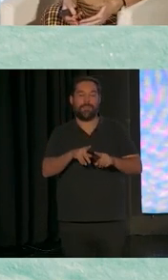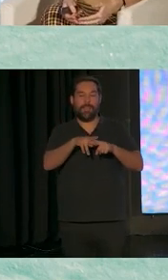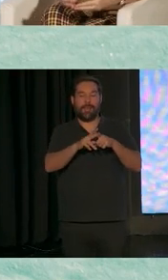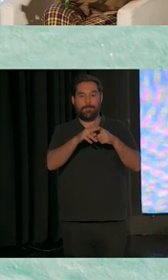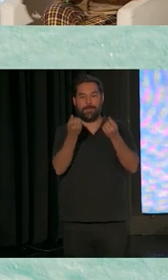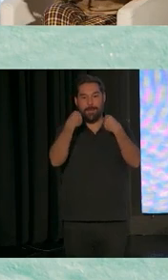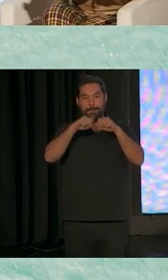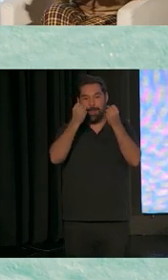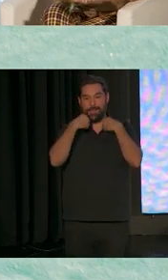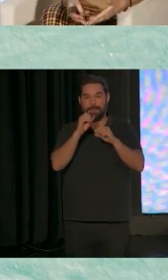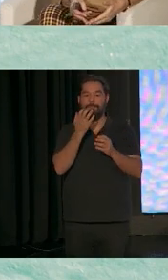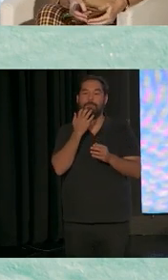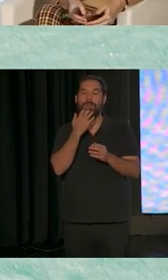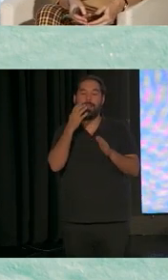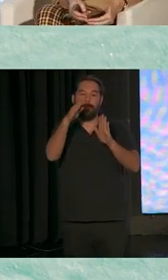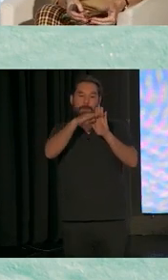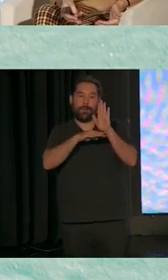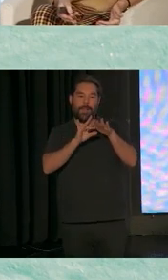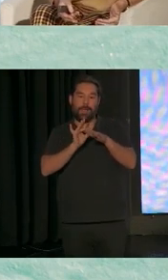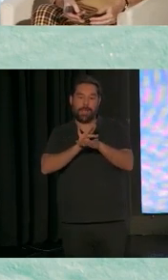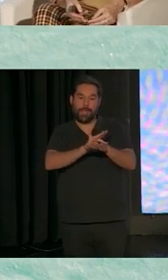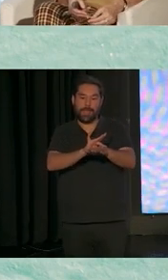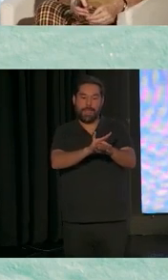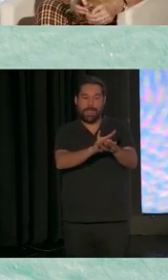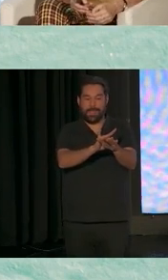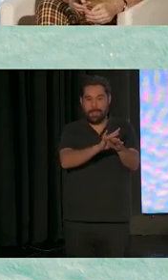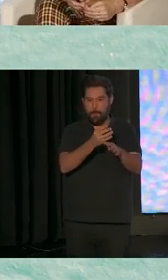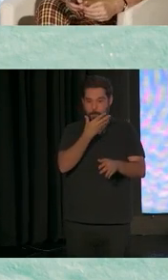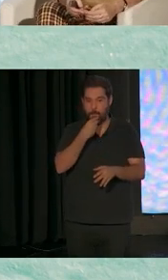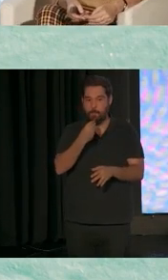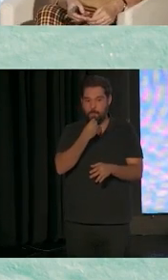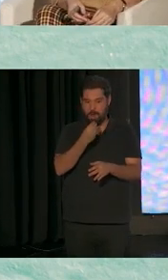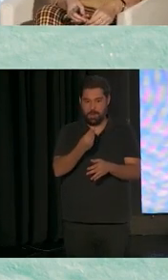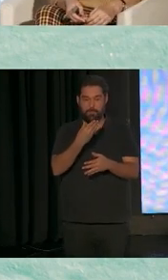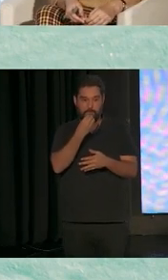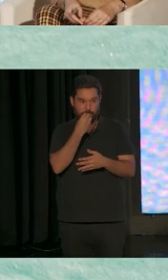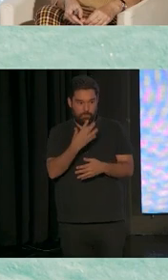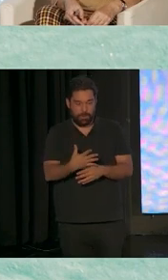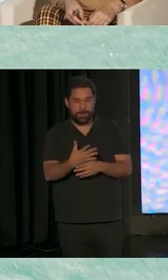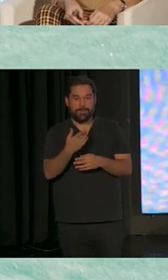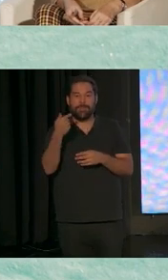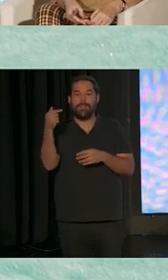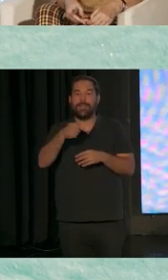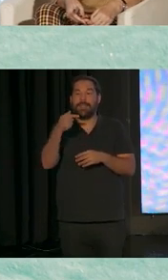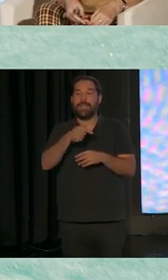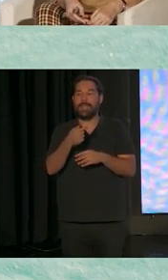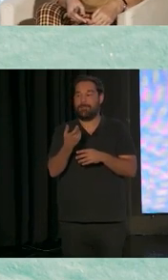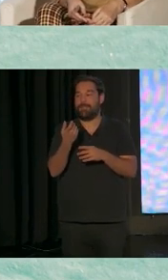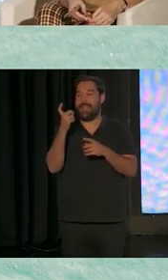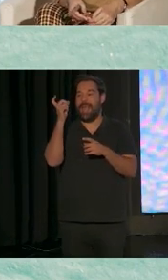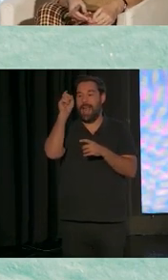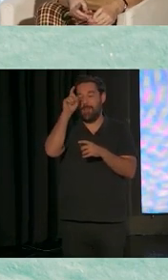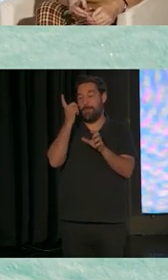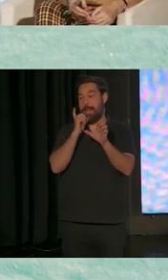prácticas como esta guía absolutamente fantástica Que elaboró nuestra querida exalumna